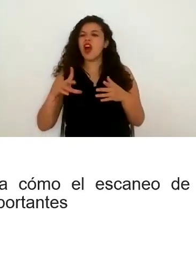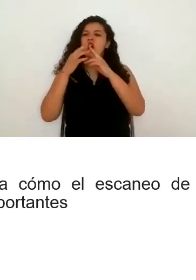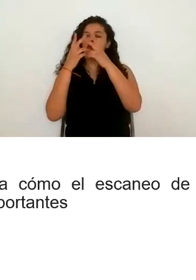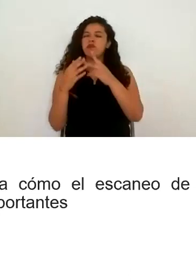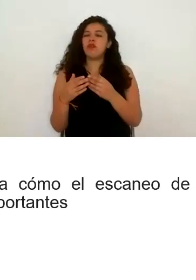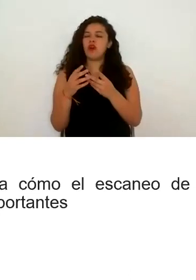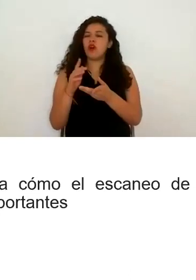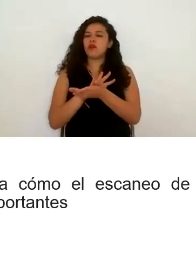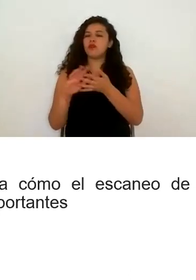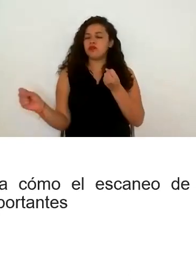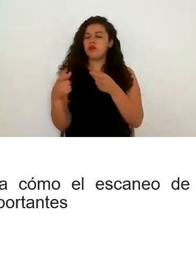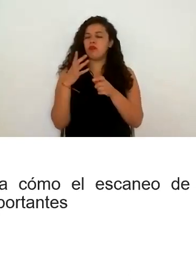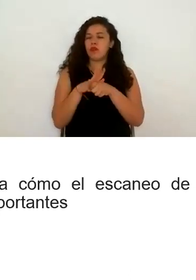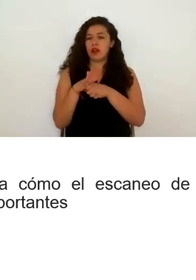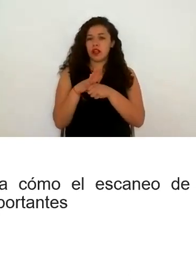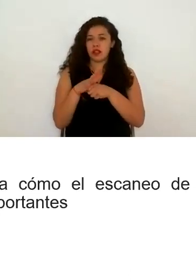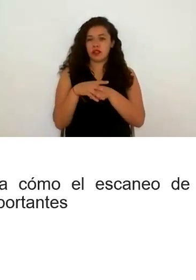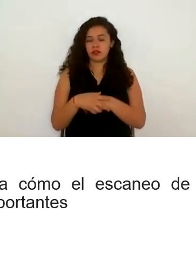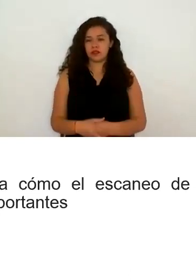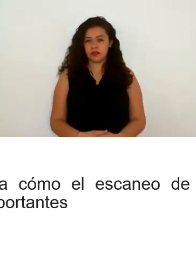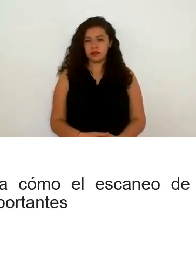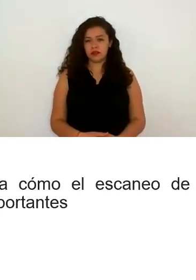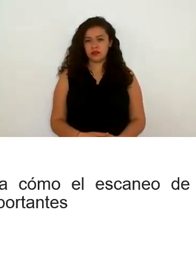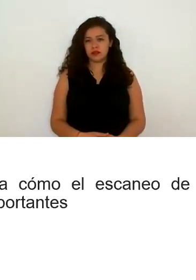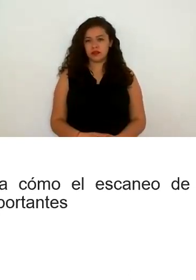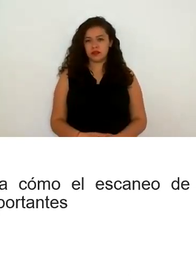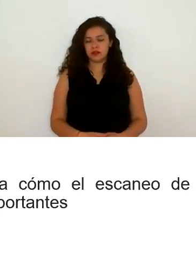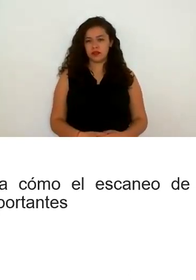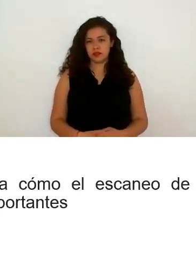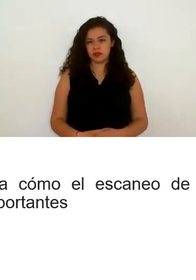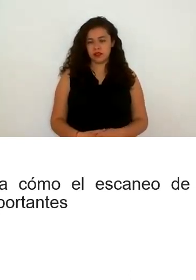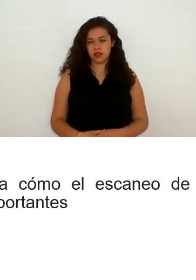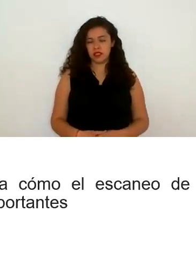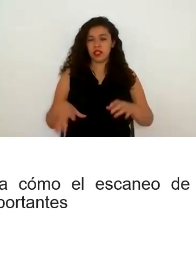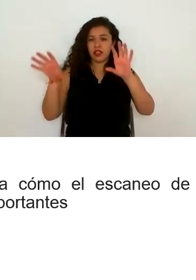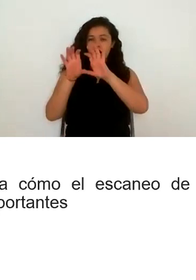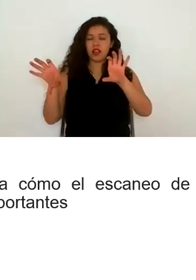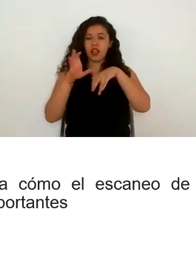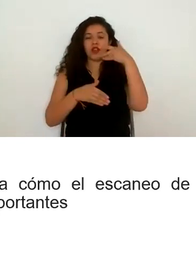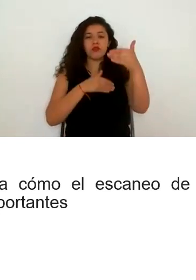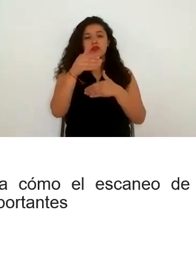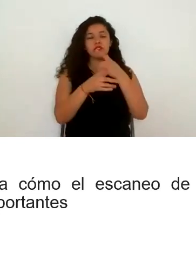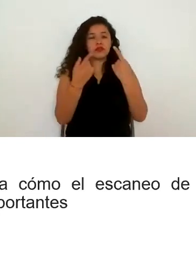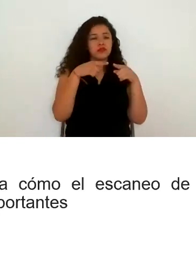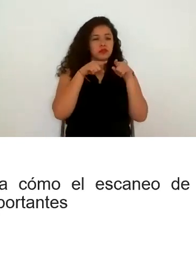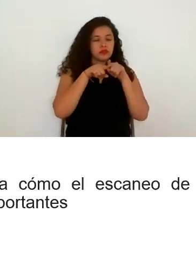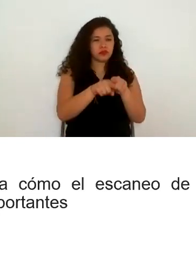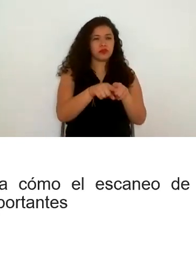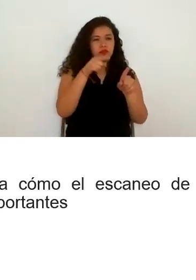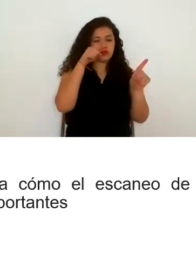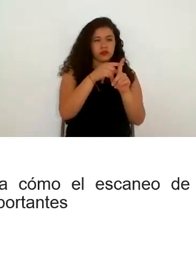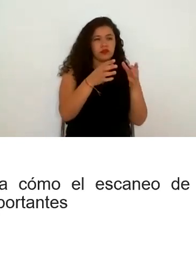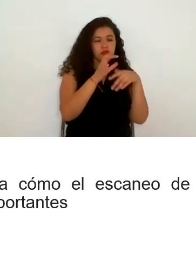la digitalización es el proceso de transformar procesos analógicos y objetos físicos